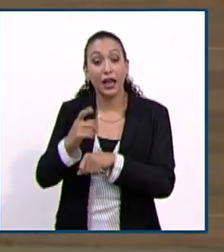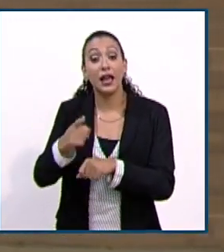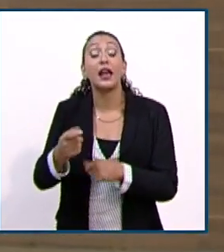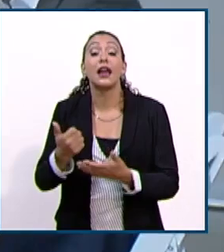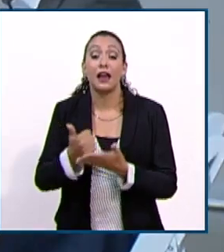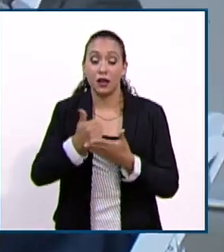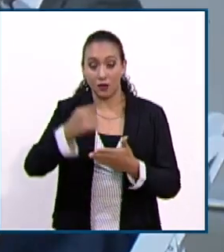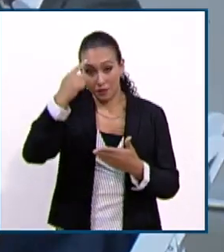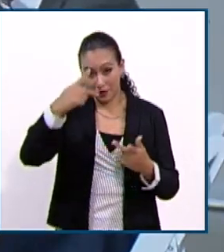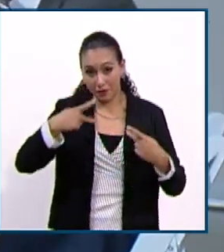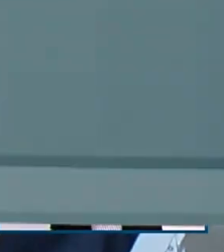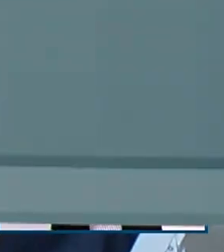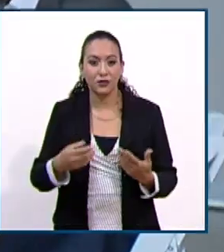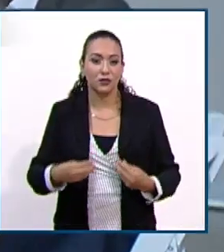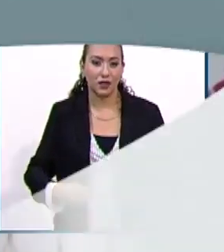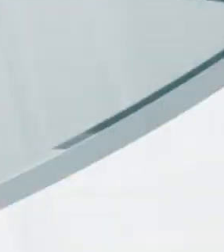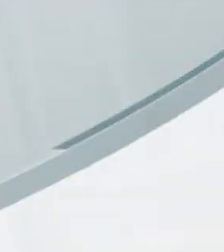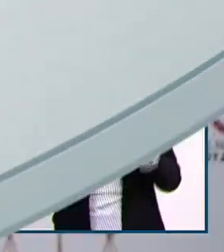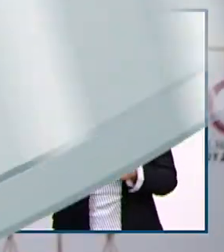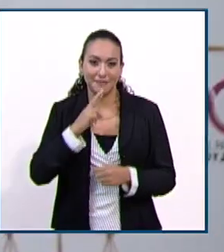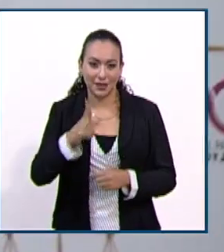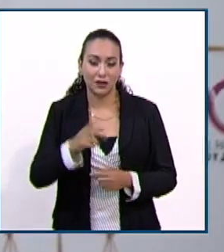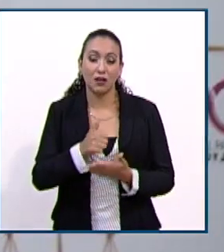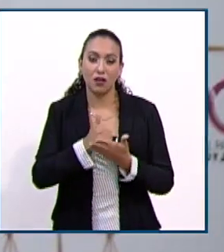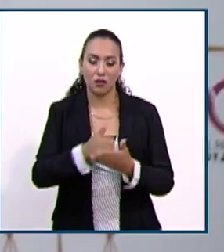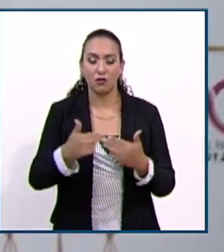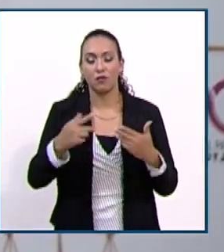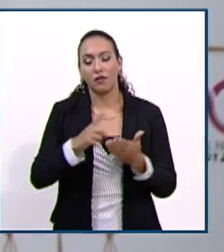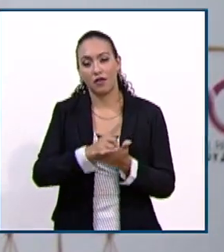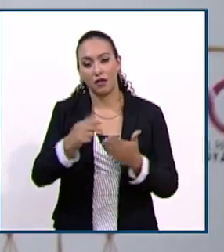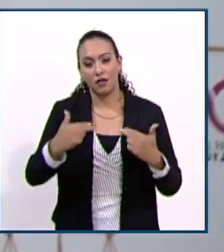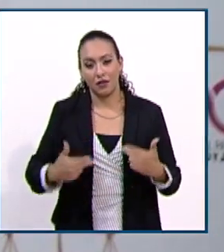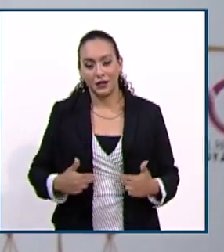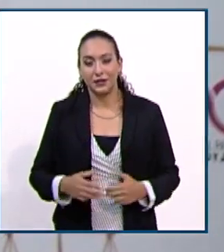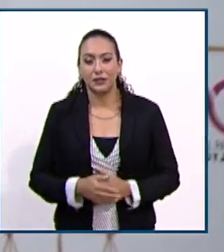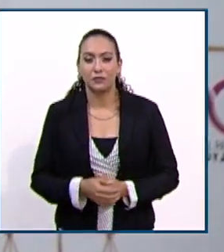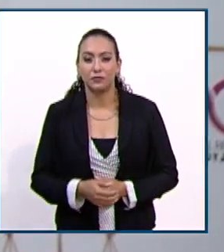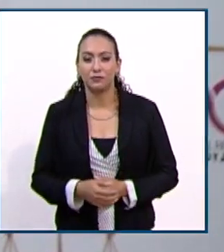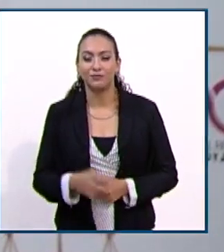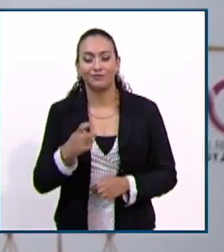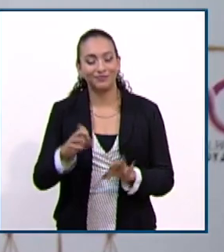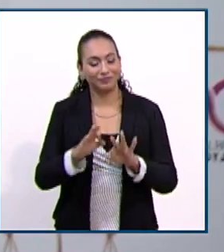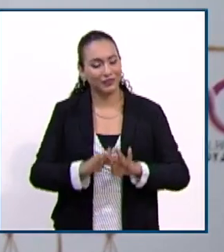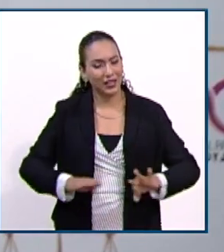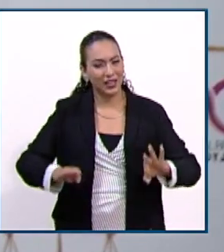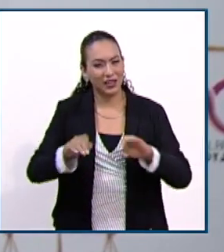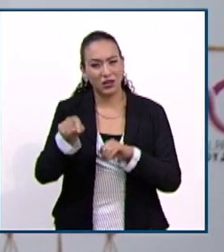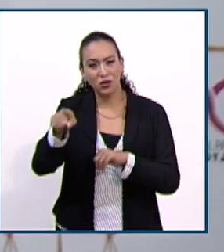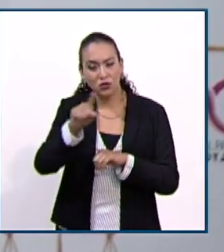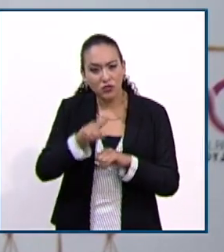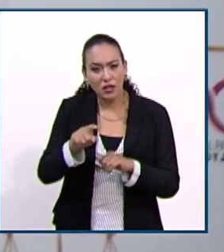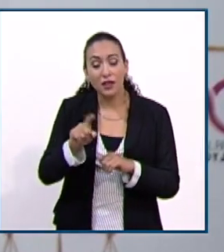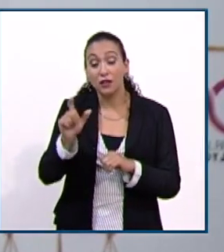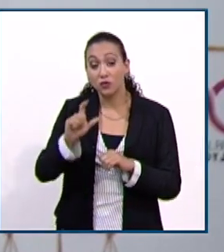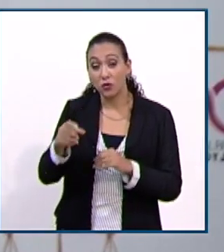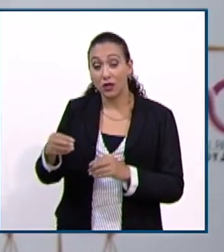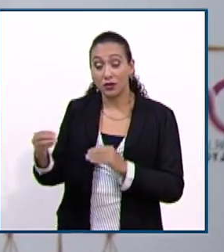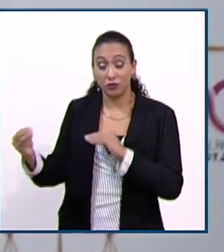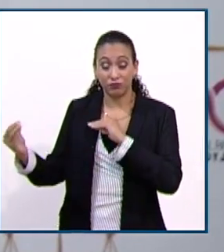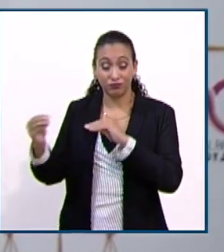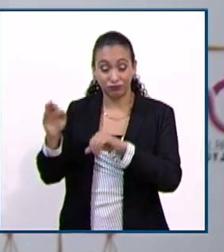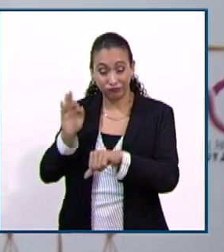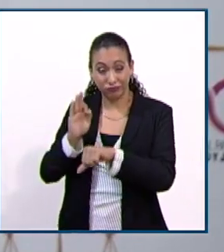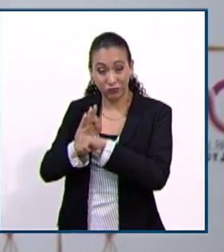los derechos humanos. Por eso, cuidemos mucho las reformas en